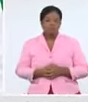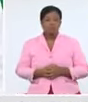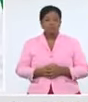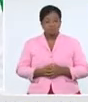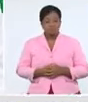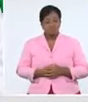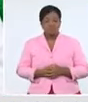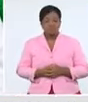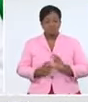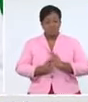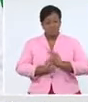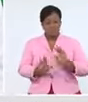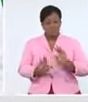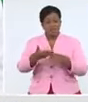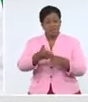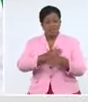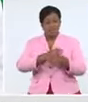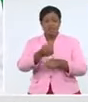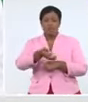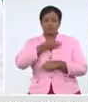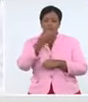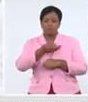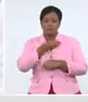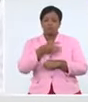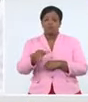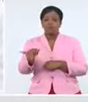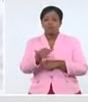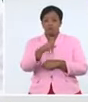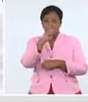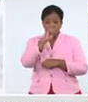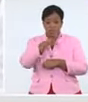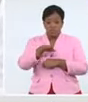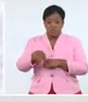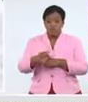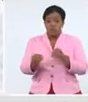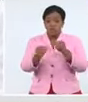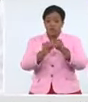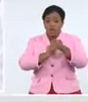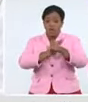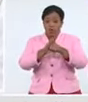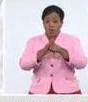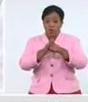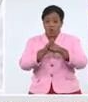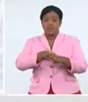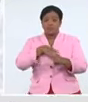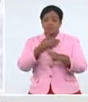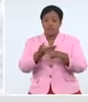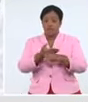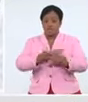en varios espacios que también se aplica, hay una